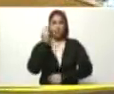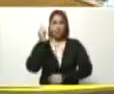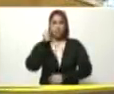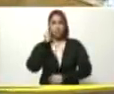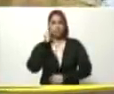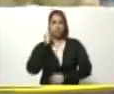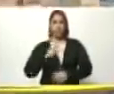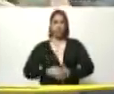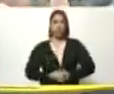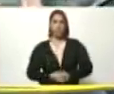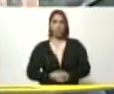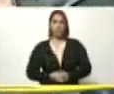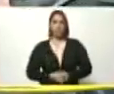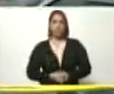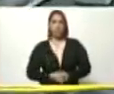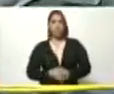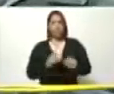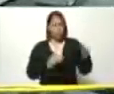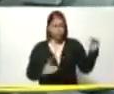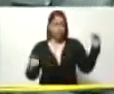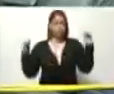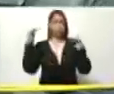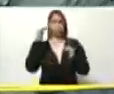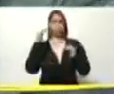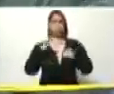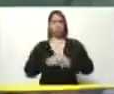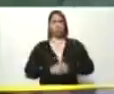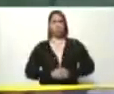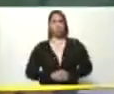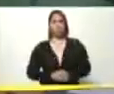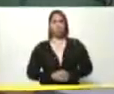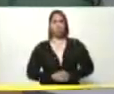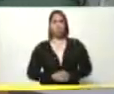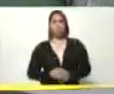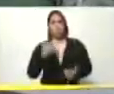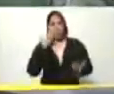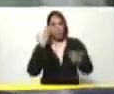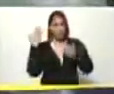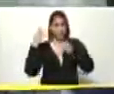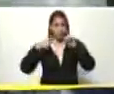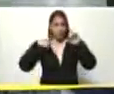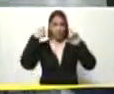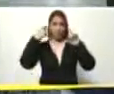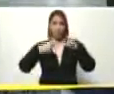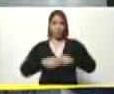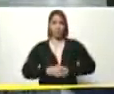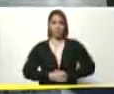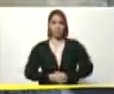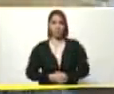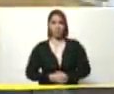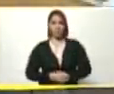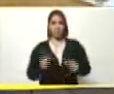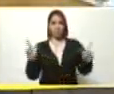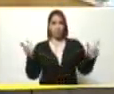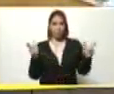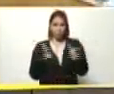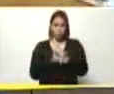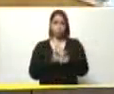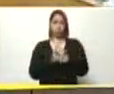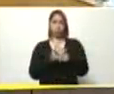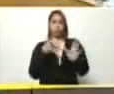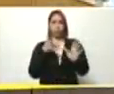las libertadoras, a la altura. Vamos a ver este video, resumen